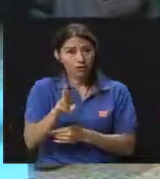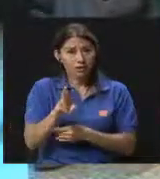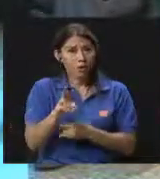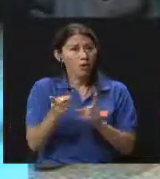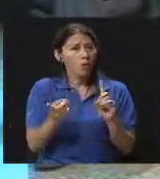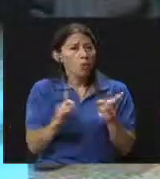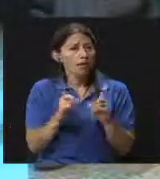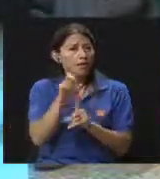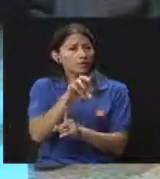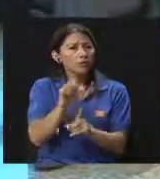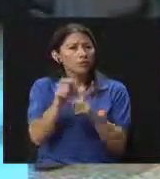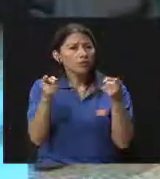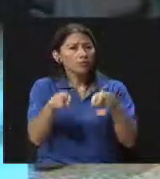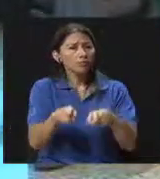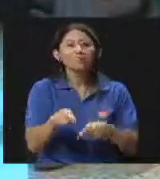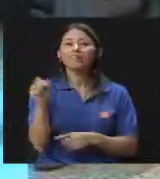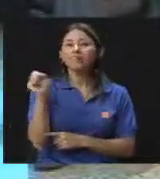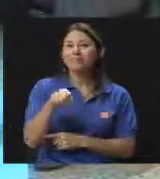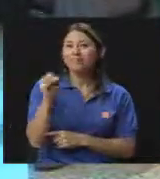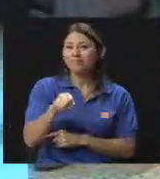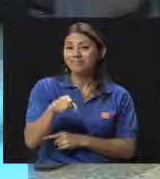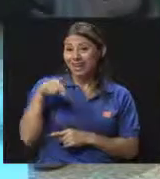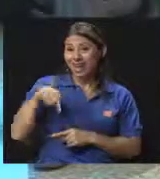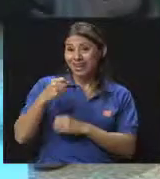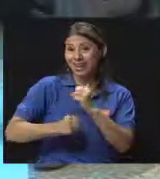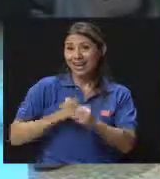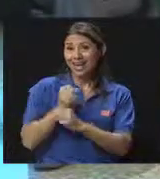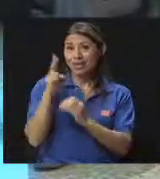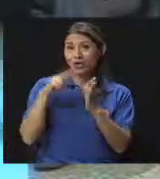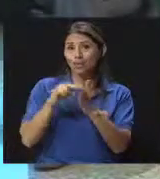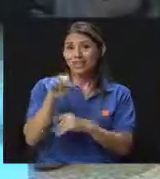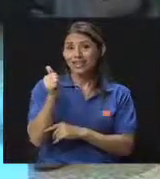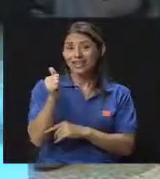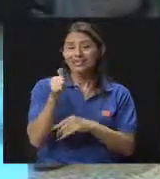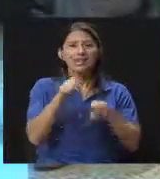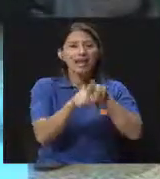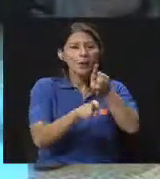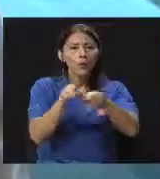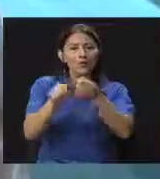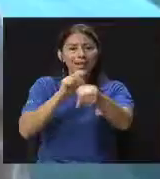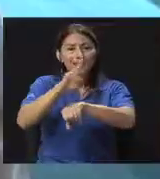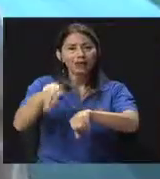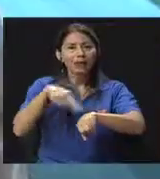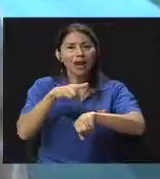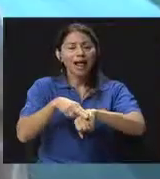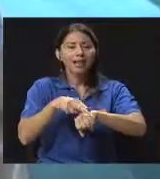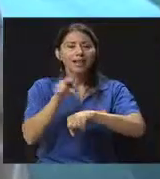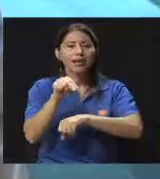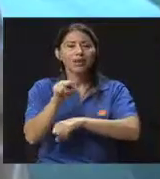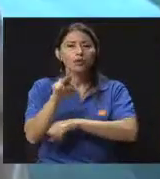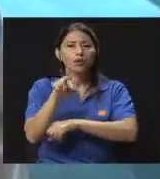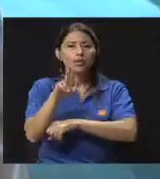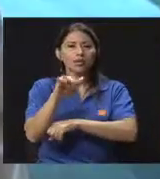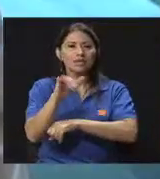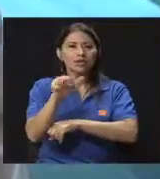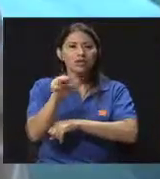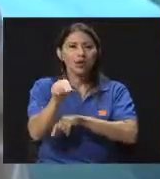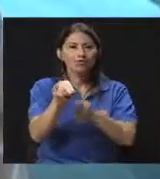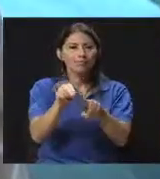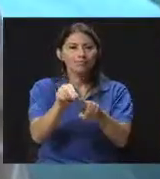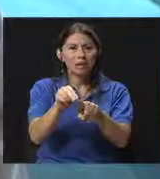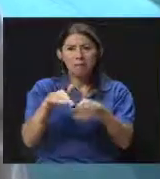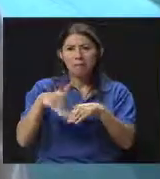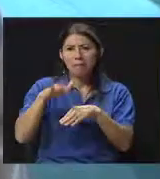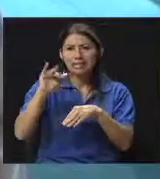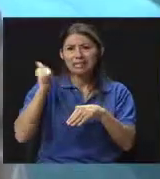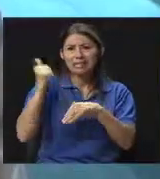que presenta? Bueno, en el país en el año 2010 hizo la encuesta nacional de nutrición, que teníamos más de 10 años de antigüedad, no tener